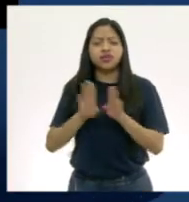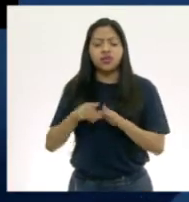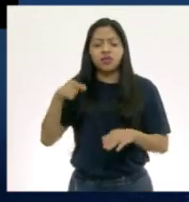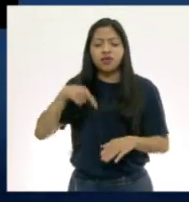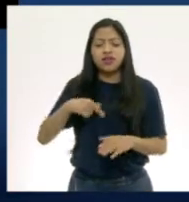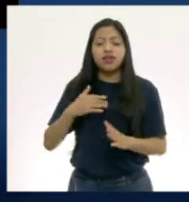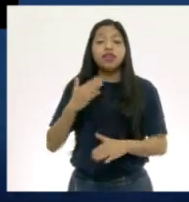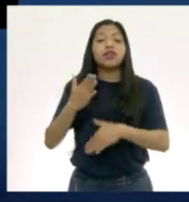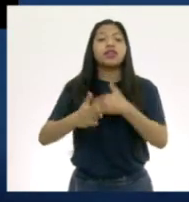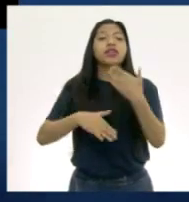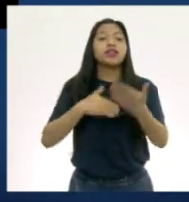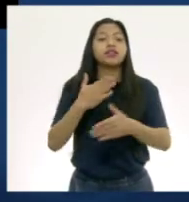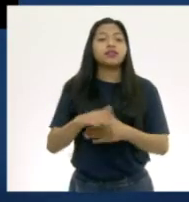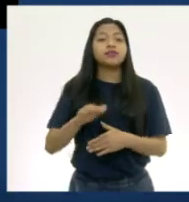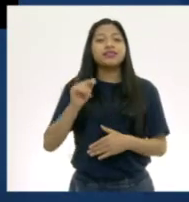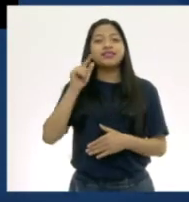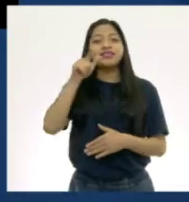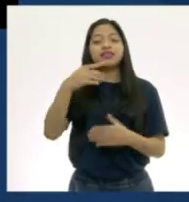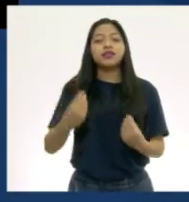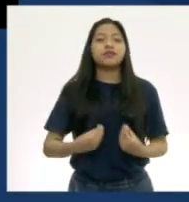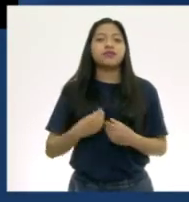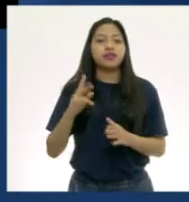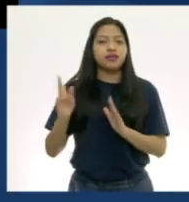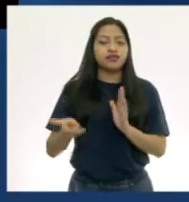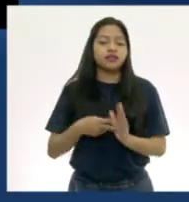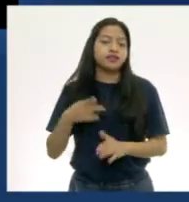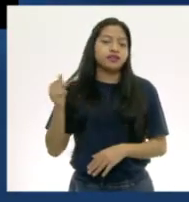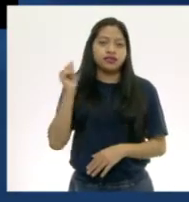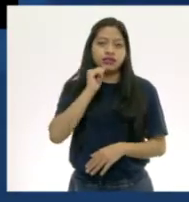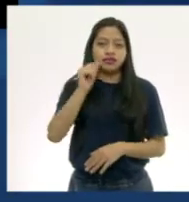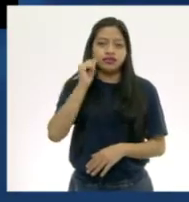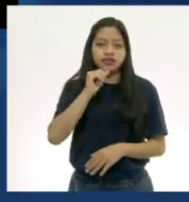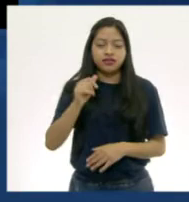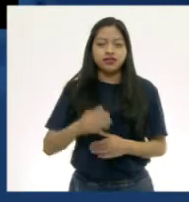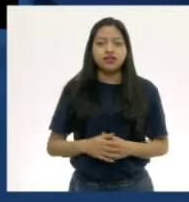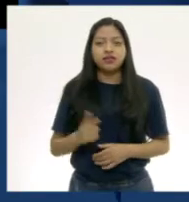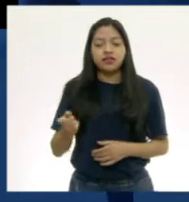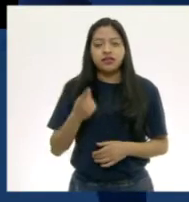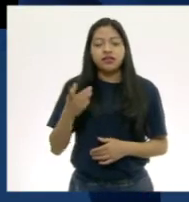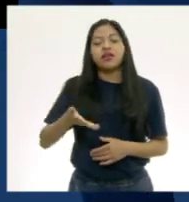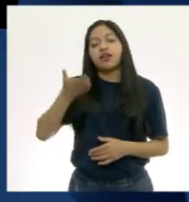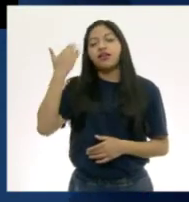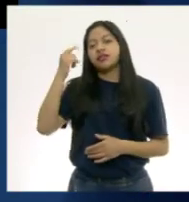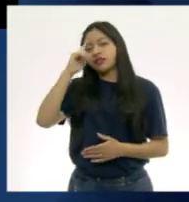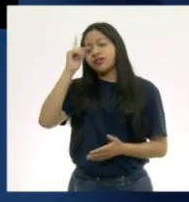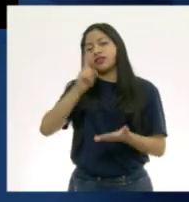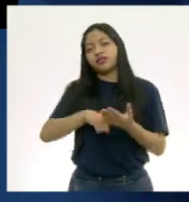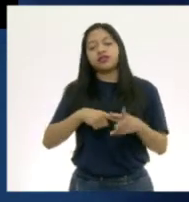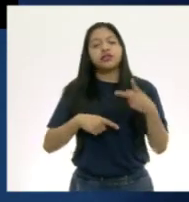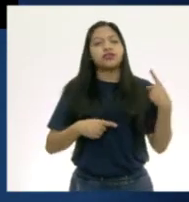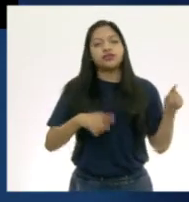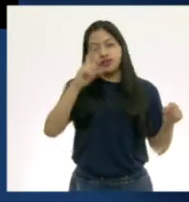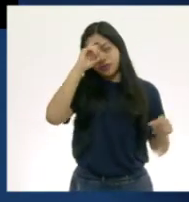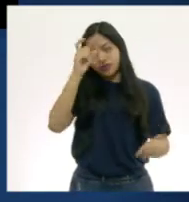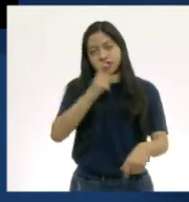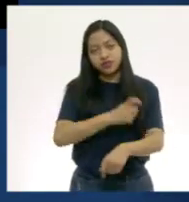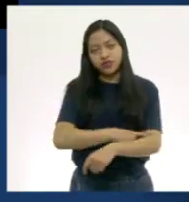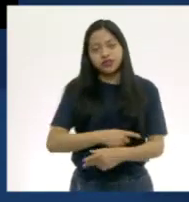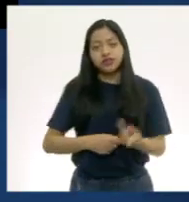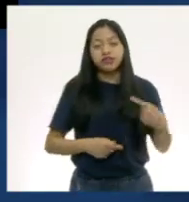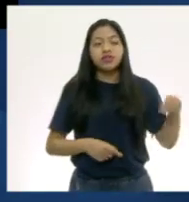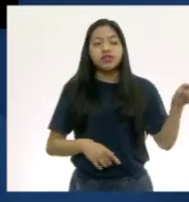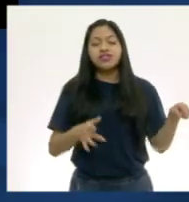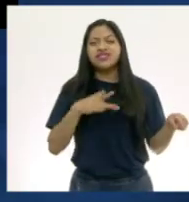poder acceder aún más allá y poder vivir eternamente, pues surgen desde los antiguos egipcios, ¿no? Entonces nos quedamos siempre con la idea de que ellos se